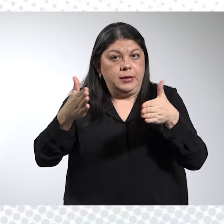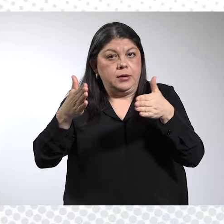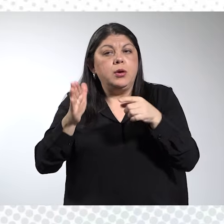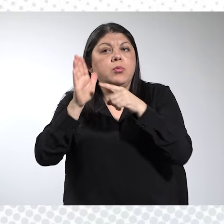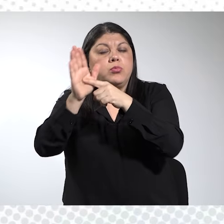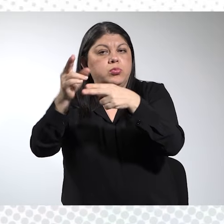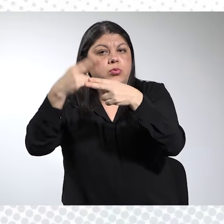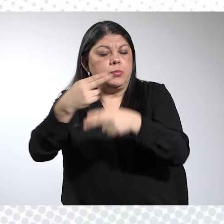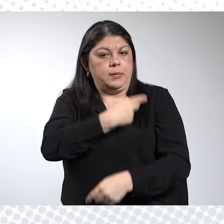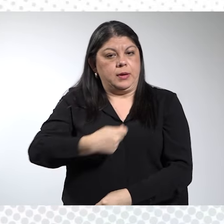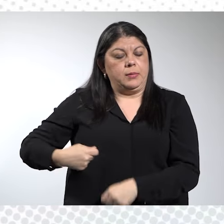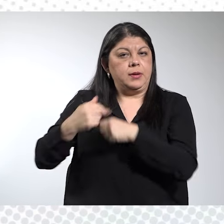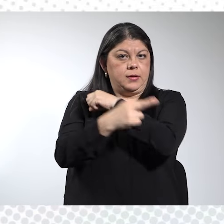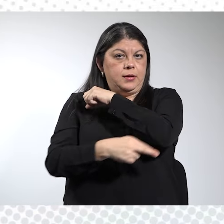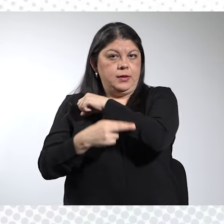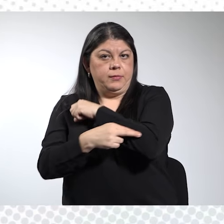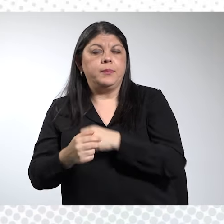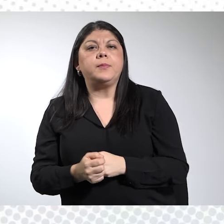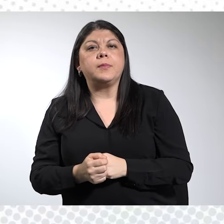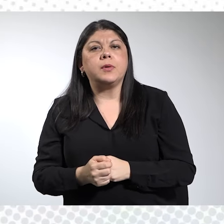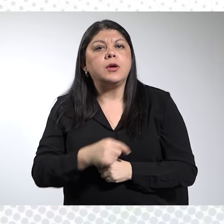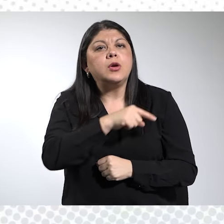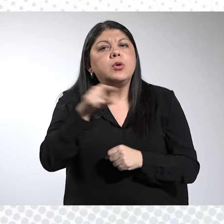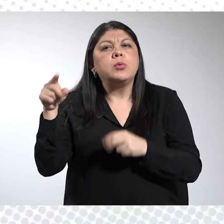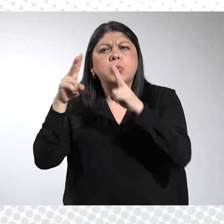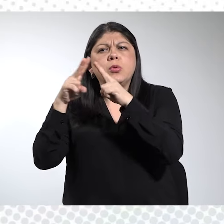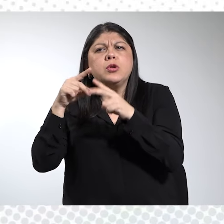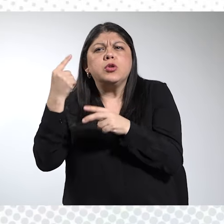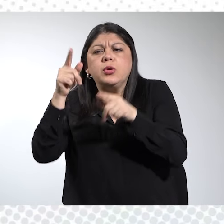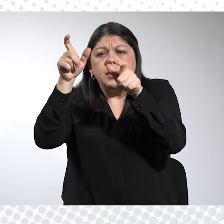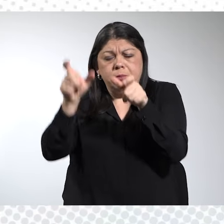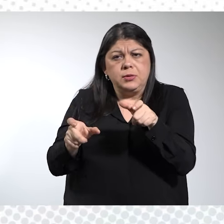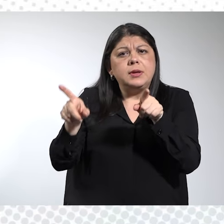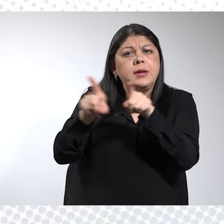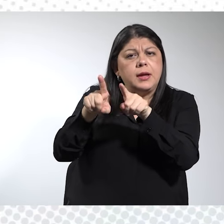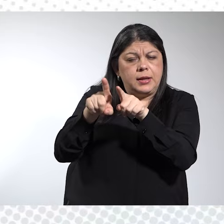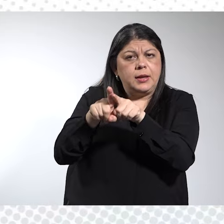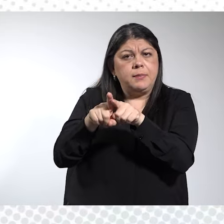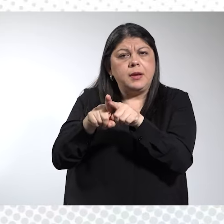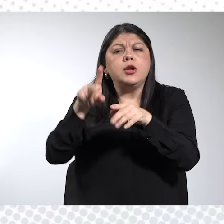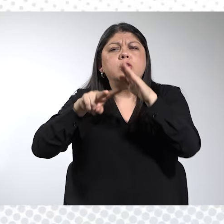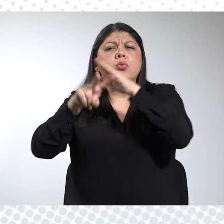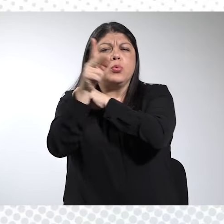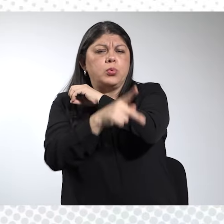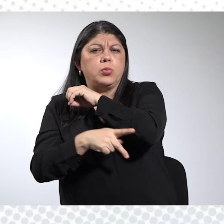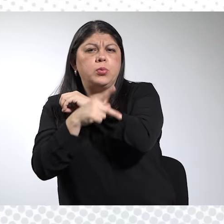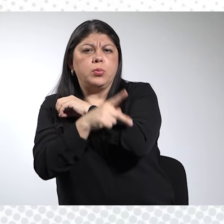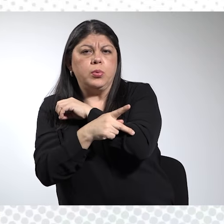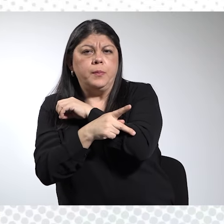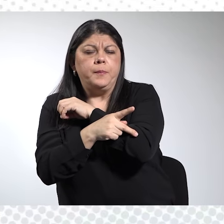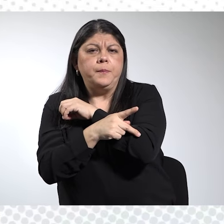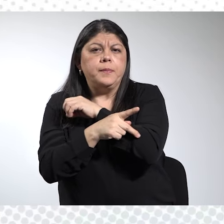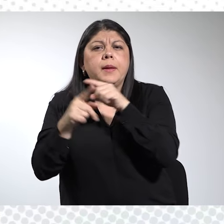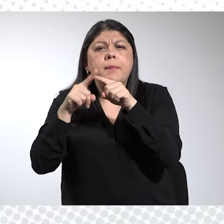candidaturas que postulan su nombre para alcanzar la presidencia de la República. Conoceremos no solo a las personas, sino también la visión que tienen